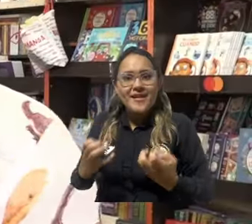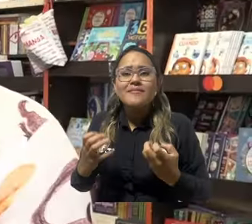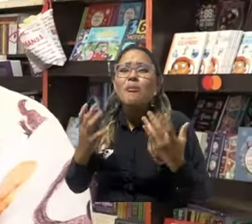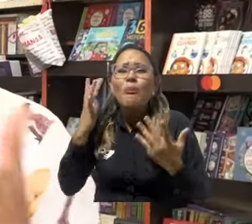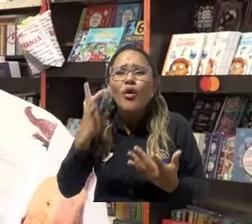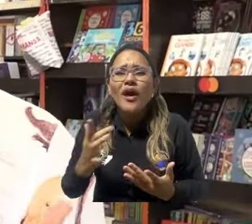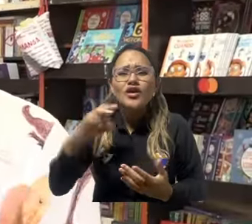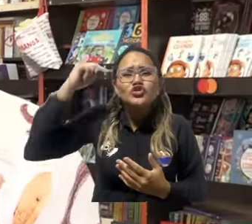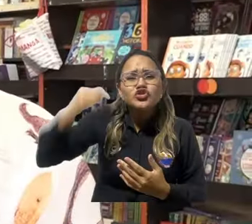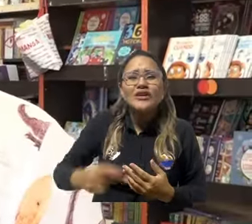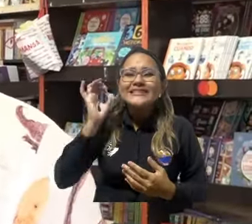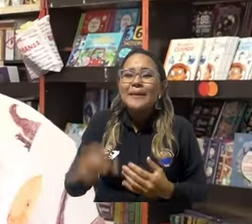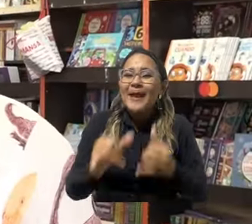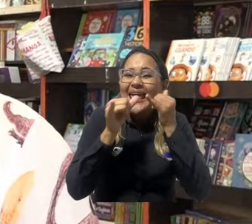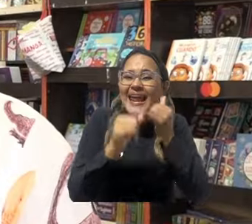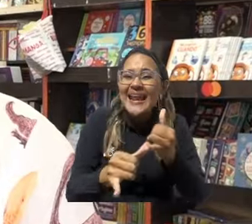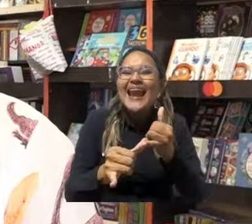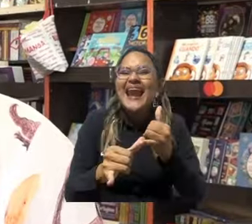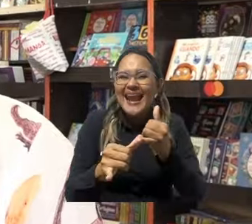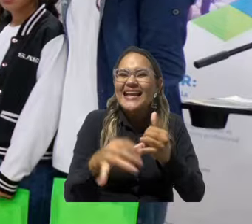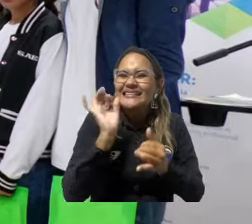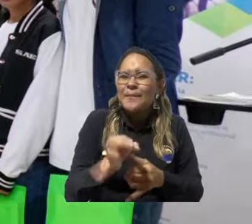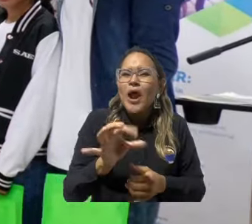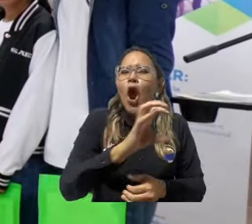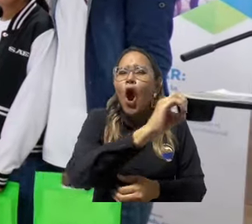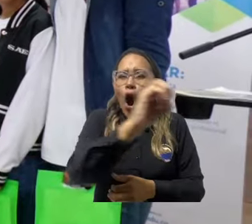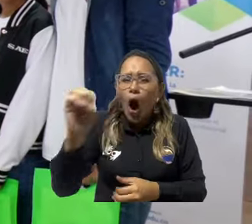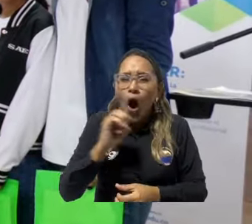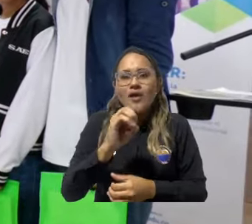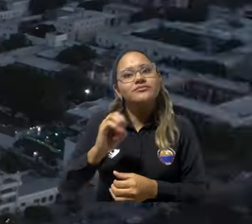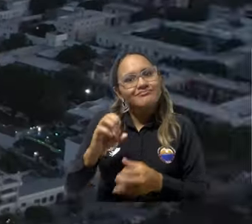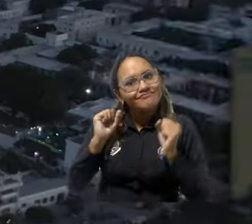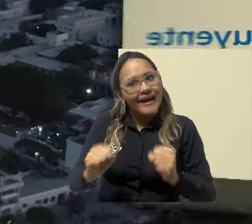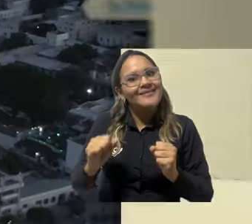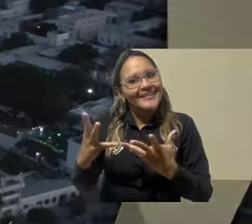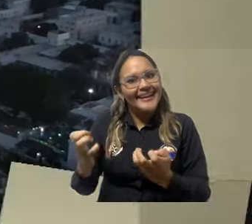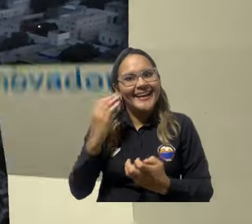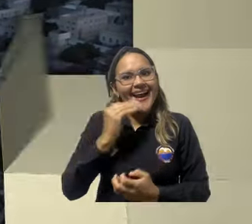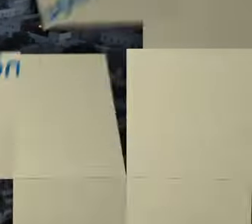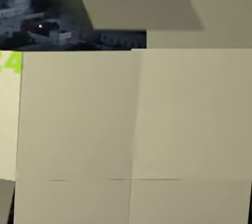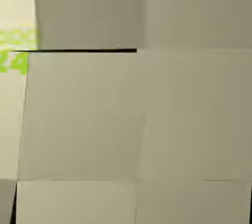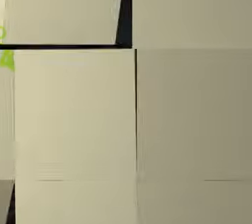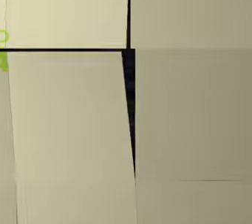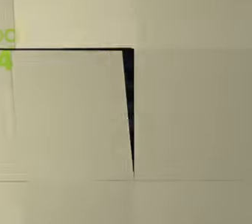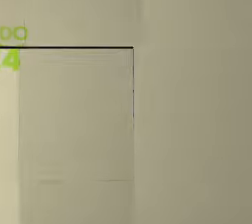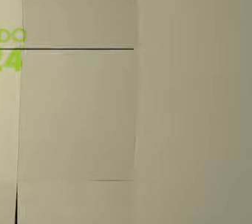esta aventura para romper esas barreras históricas en torno a la presencia de las mujeres en programas de ciencias e ingeniería.